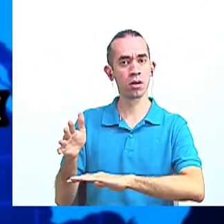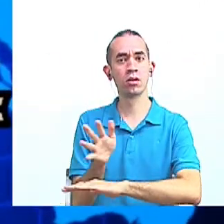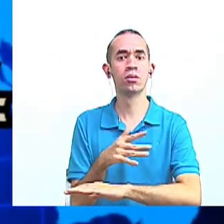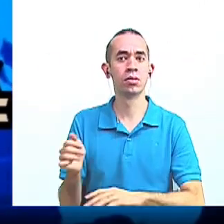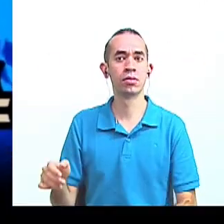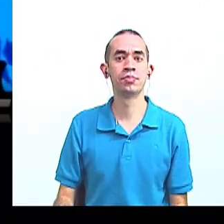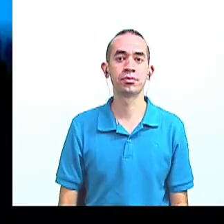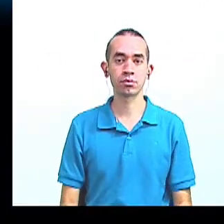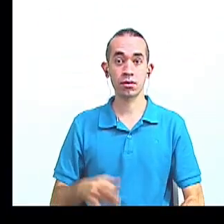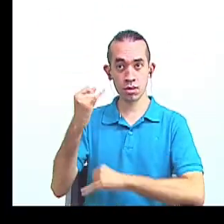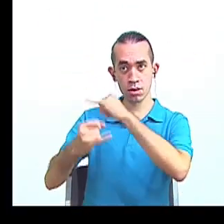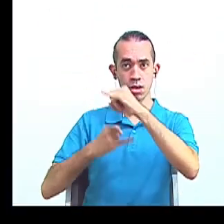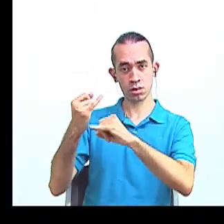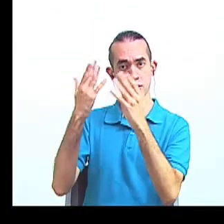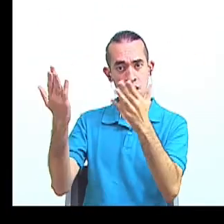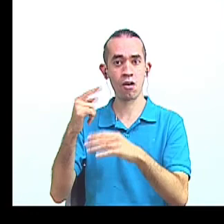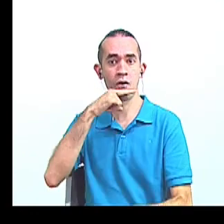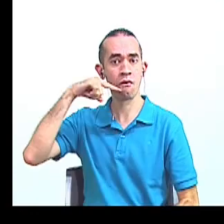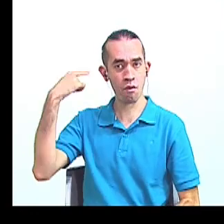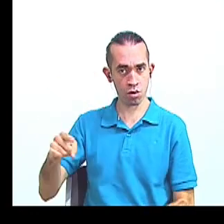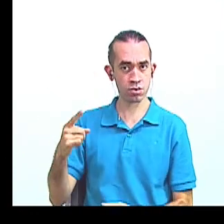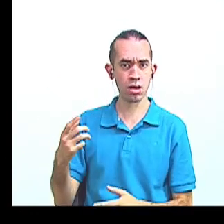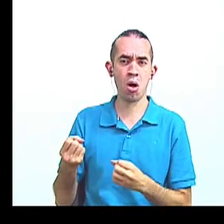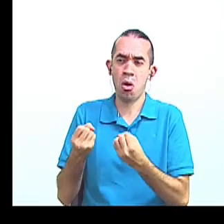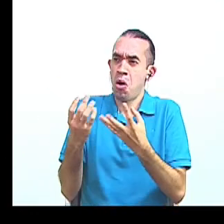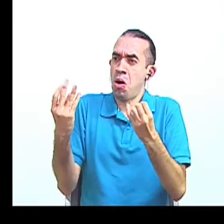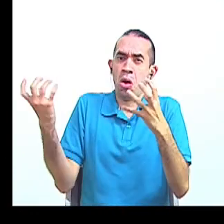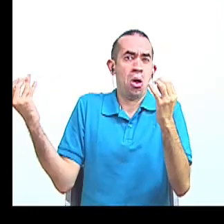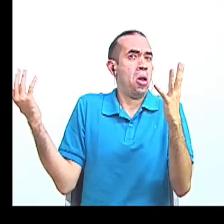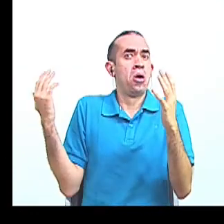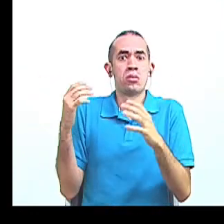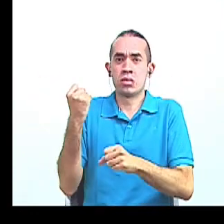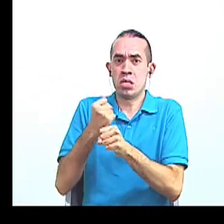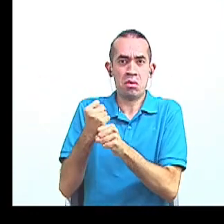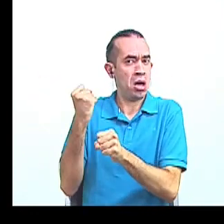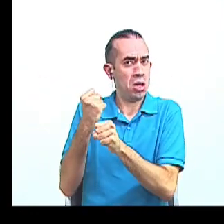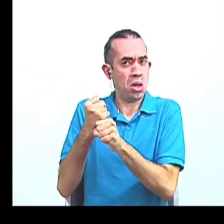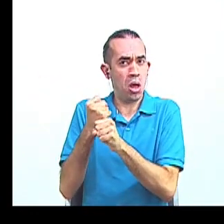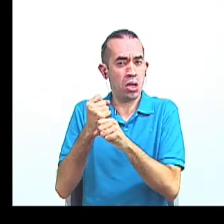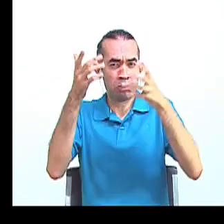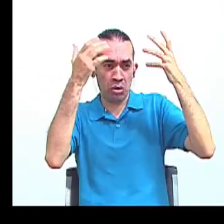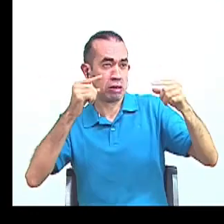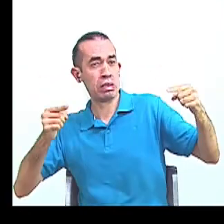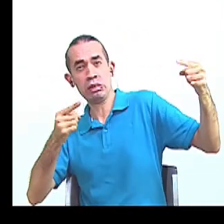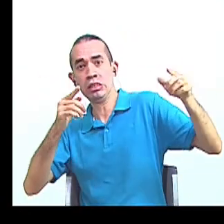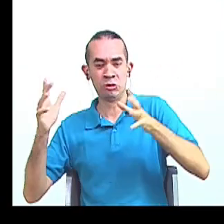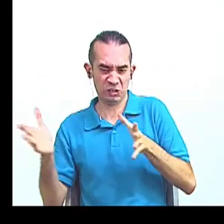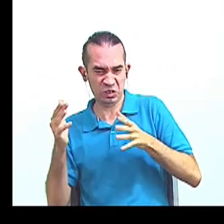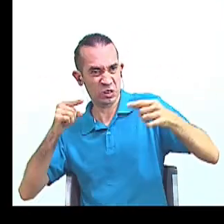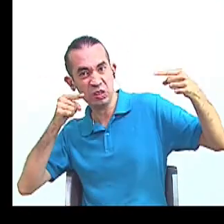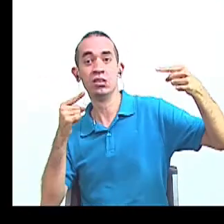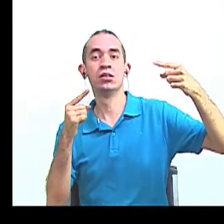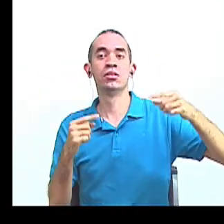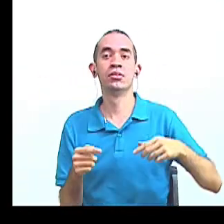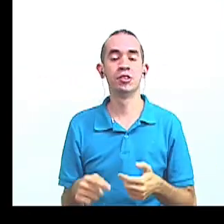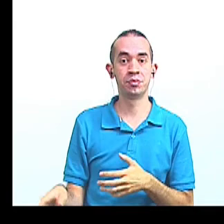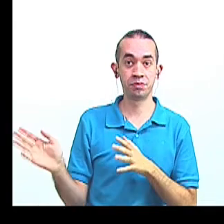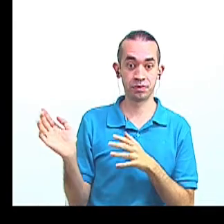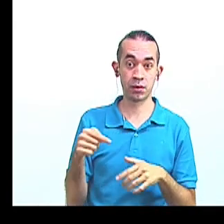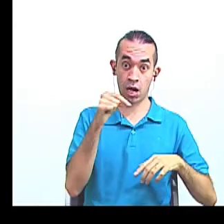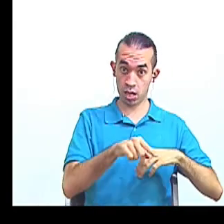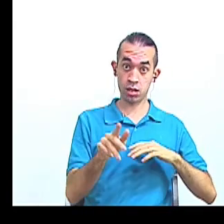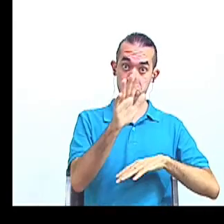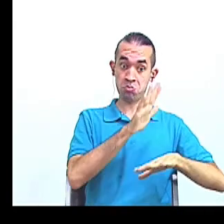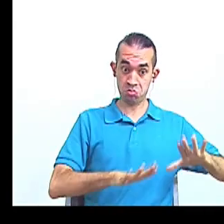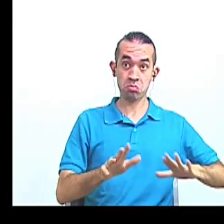En el campo internacional, en Rusia, miles de trabajadores se organizan contra la monarquía. En nuestro país,